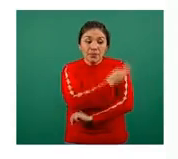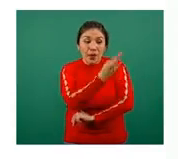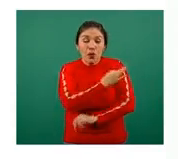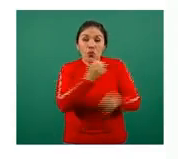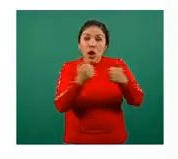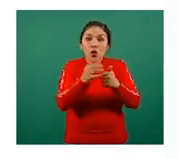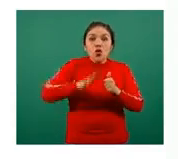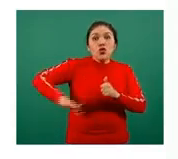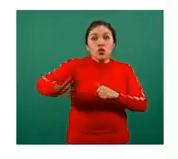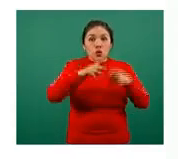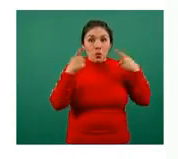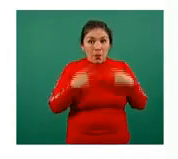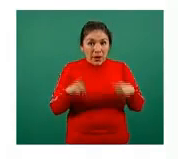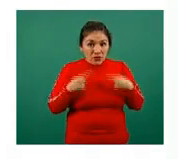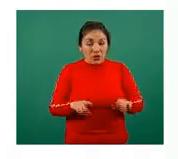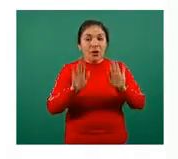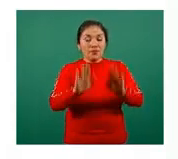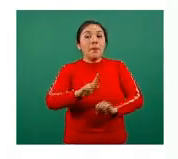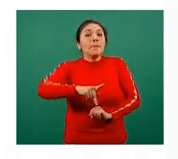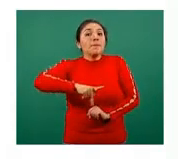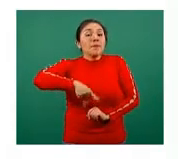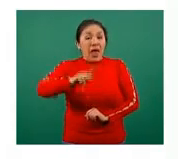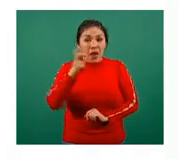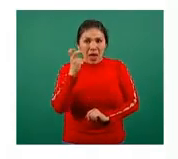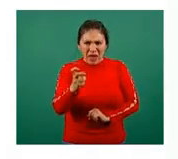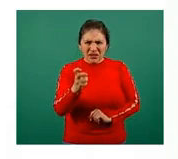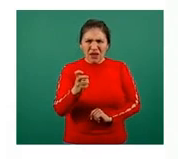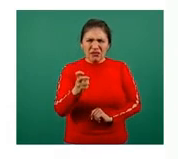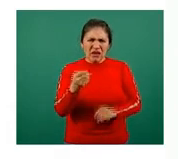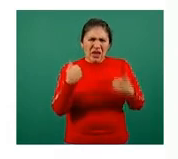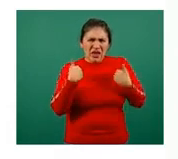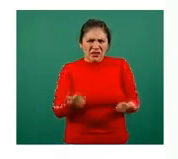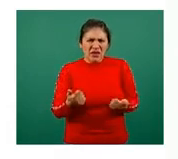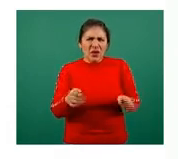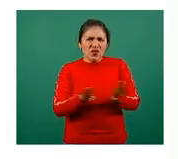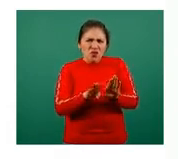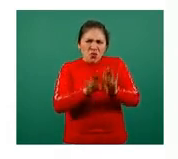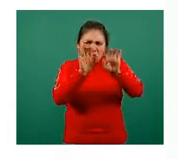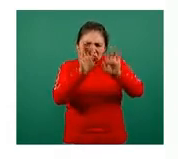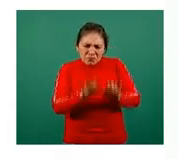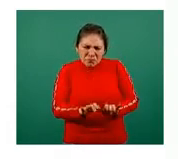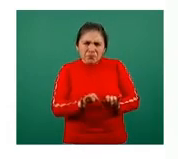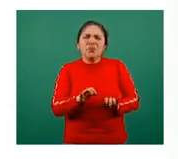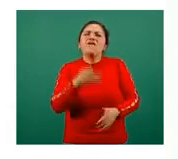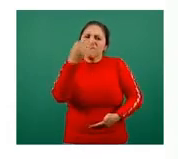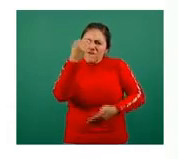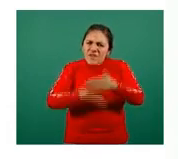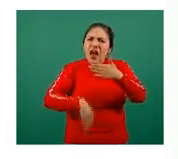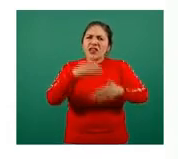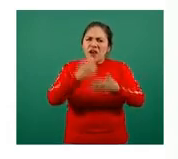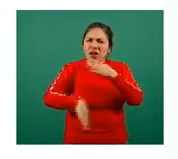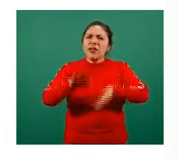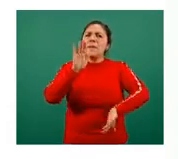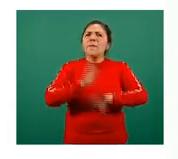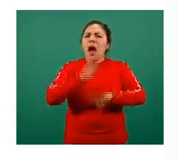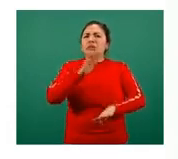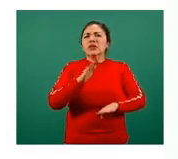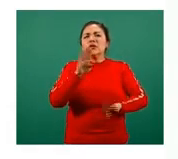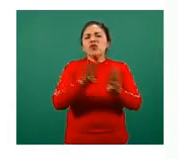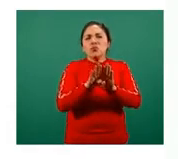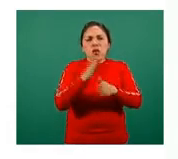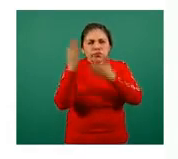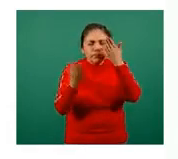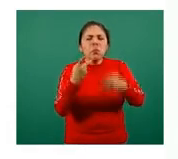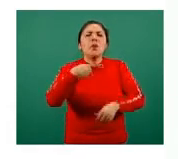población. Sin embargo, esta reducción es limitada y aún sigue siendo